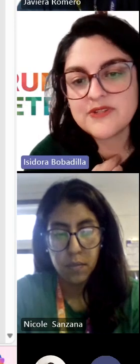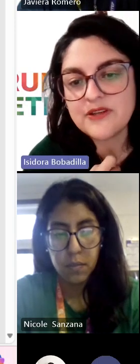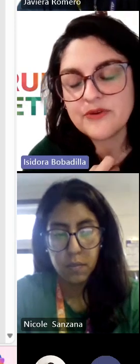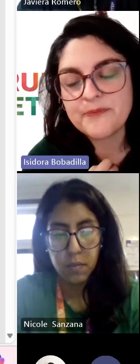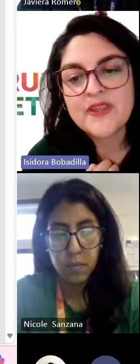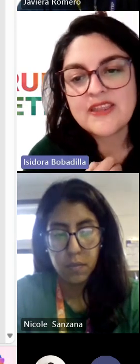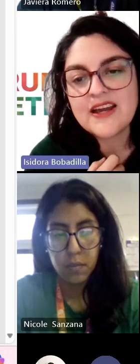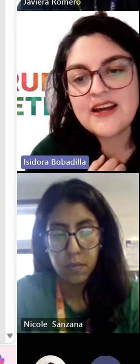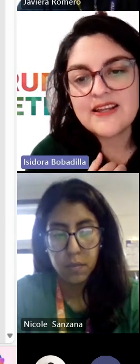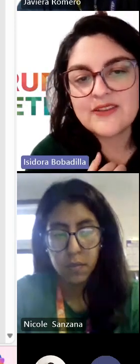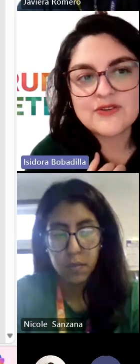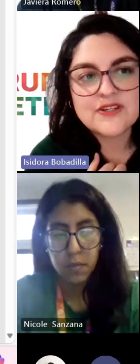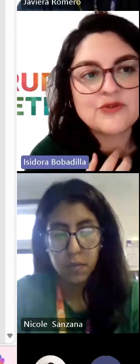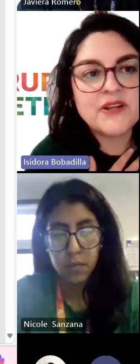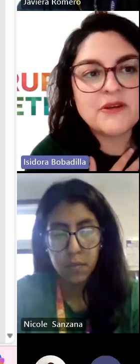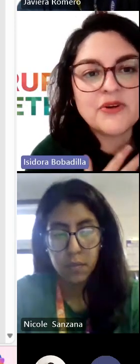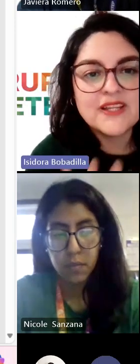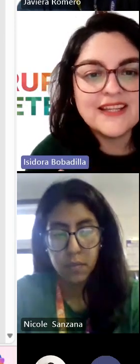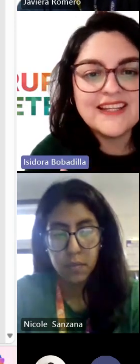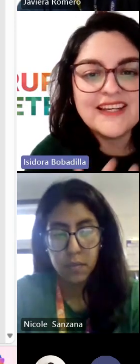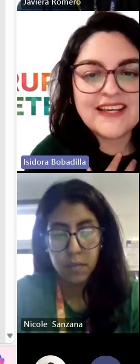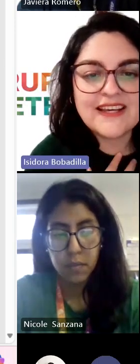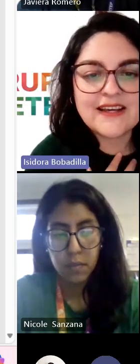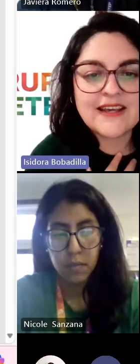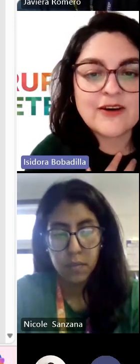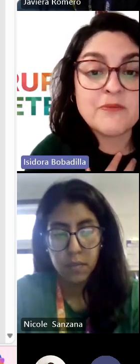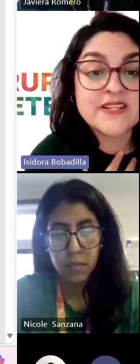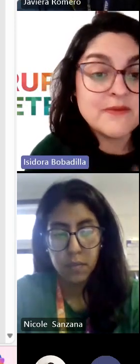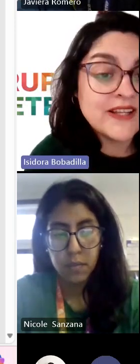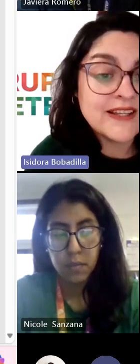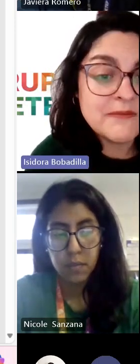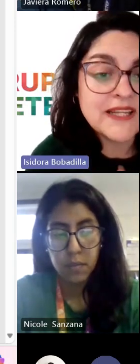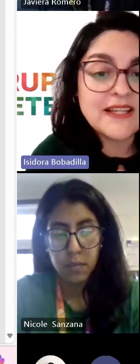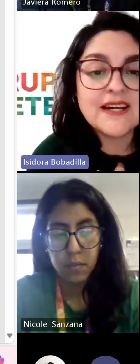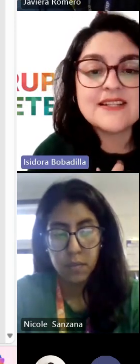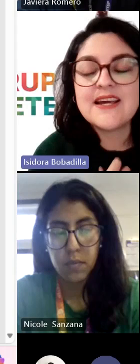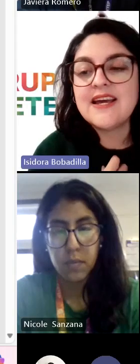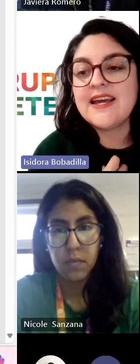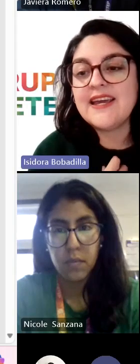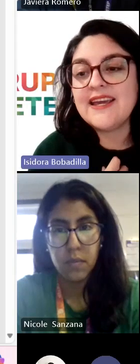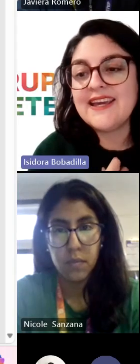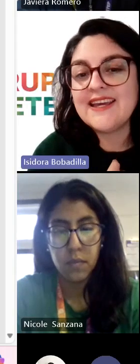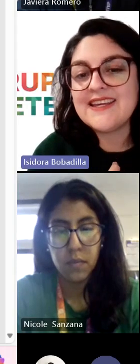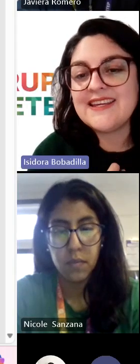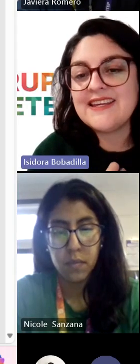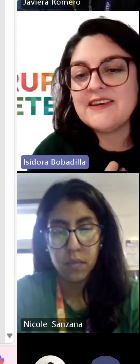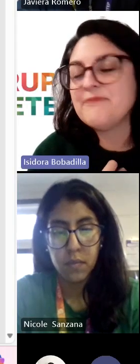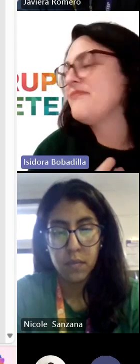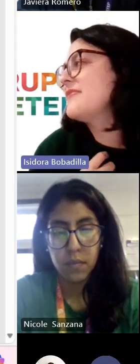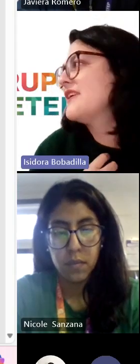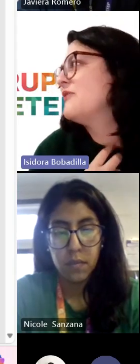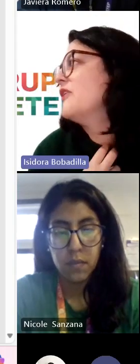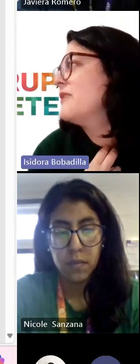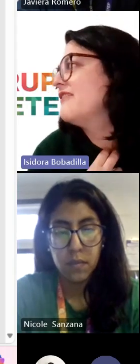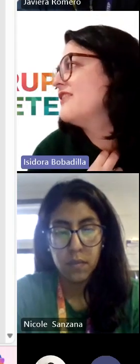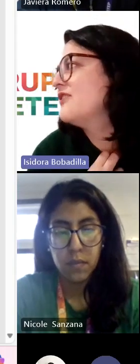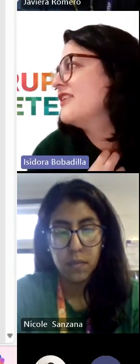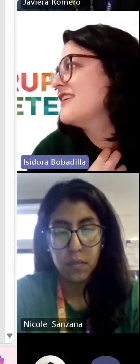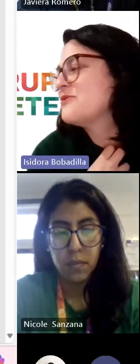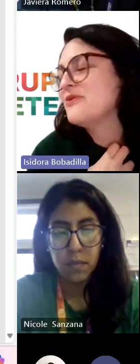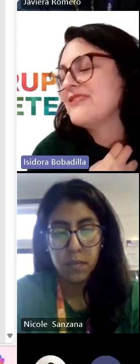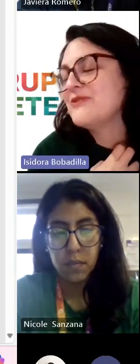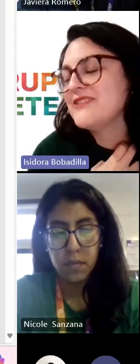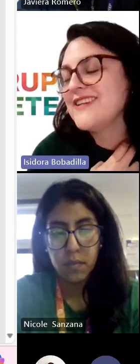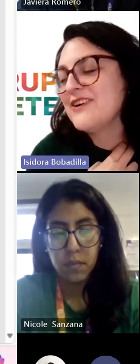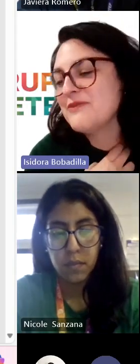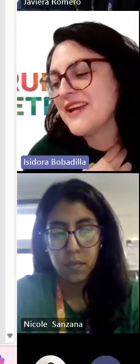prevención al suicidio. ¿Ya? Entonces, súper importante que conversemos estas temáticas y bueno, Pablo